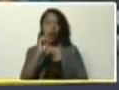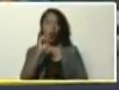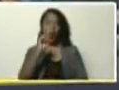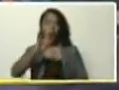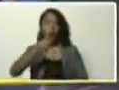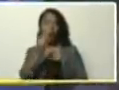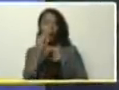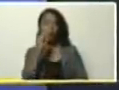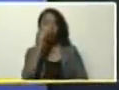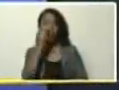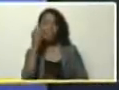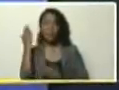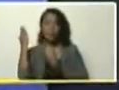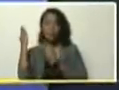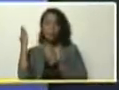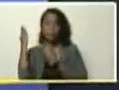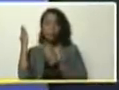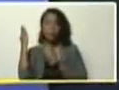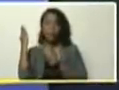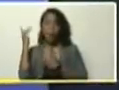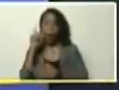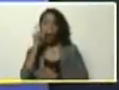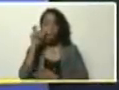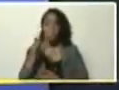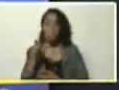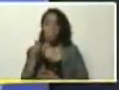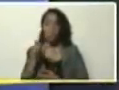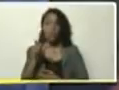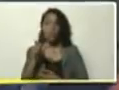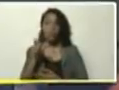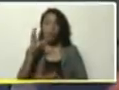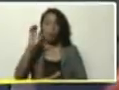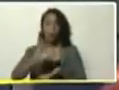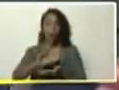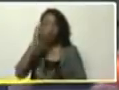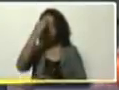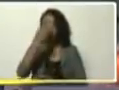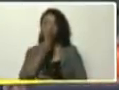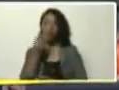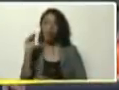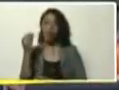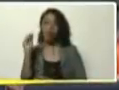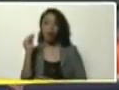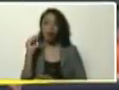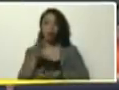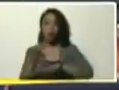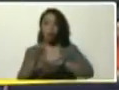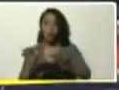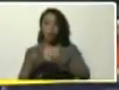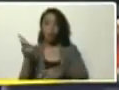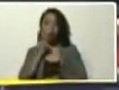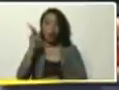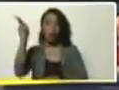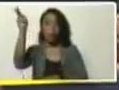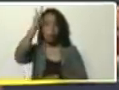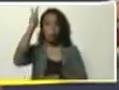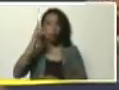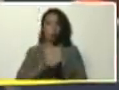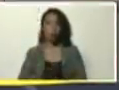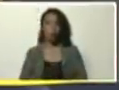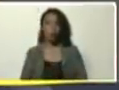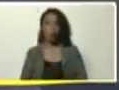a Farid Fraija, alcalde de la capital, Los Teques, municipio Guaycaipuro,